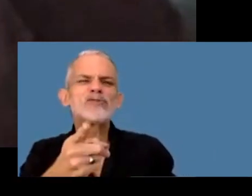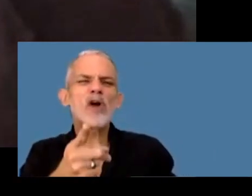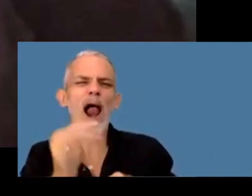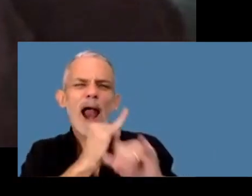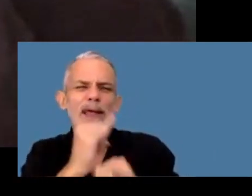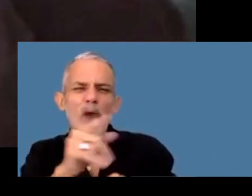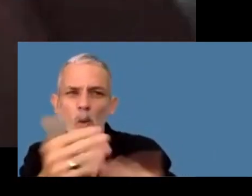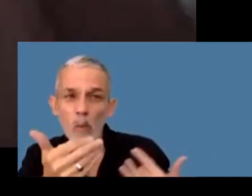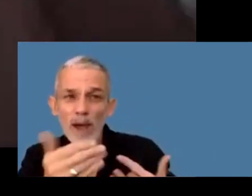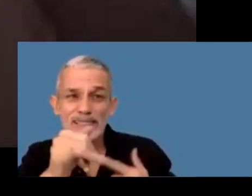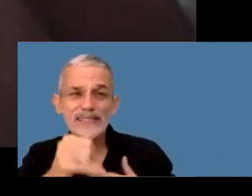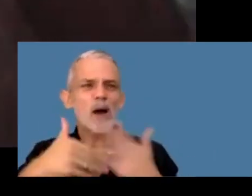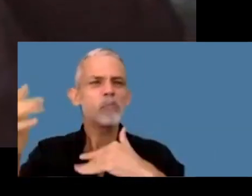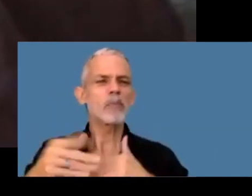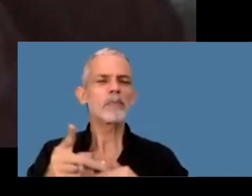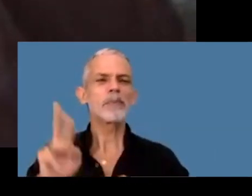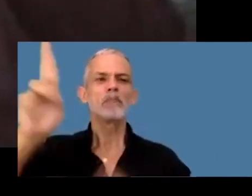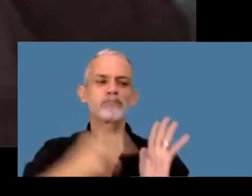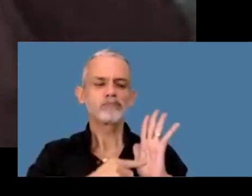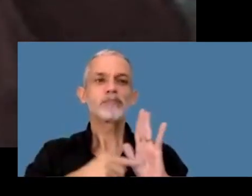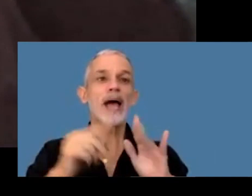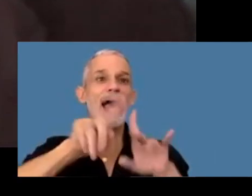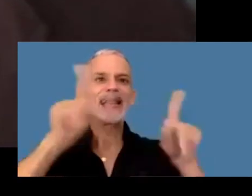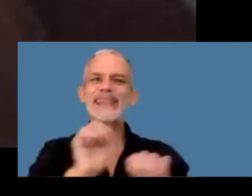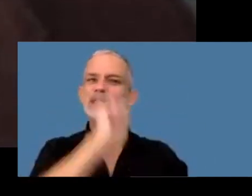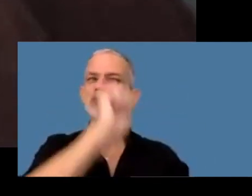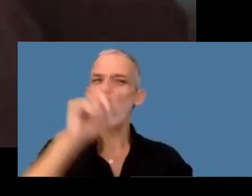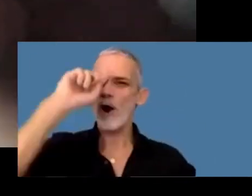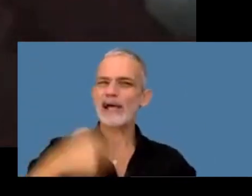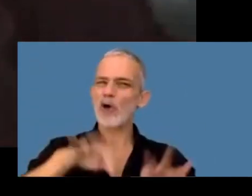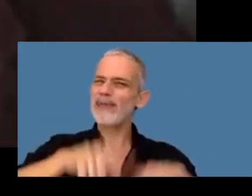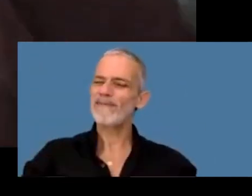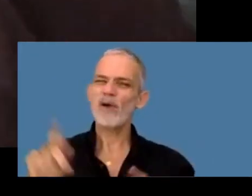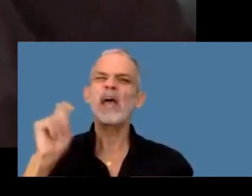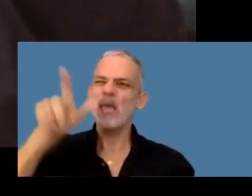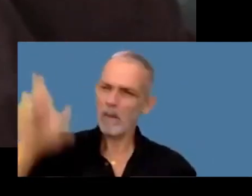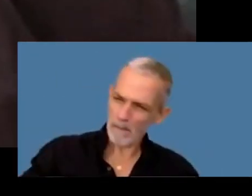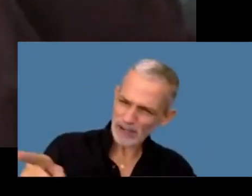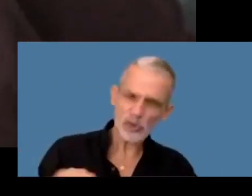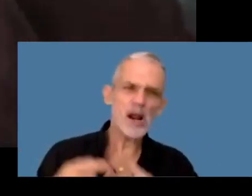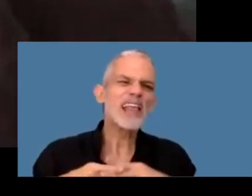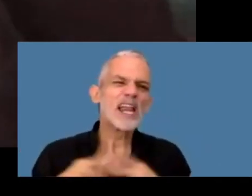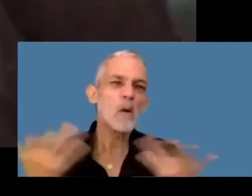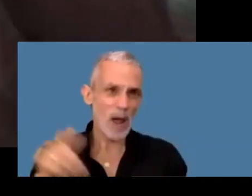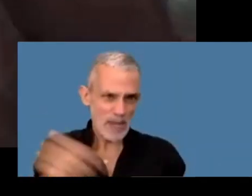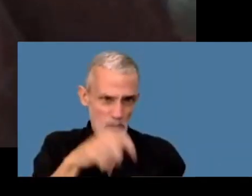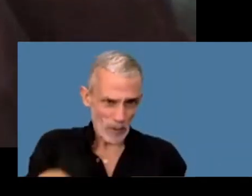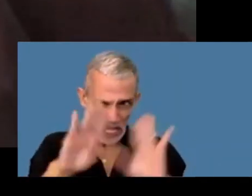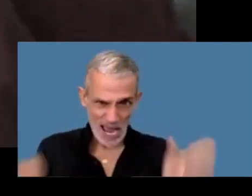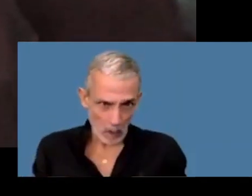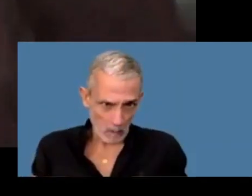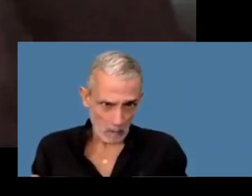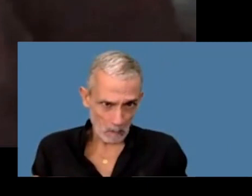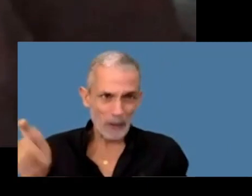detectado en el contribuyente que luego fue a sincerar o a normalizar. Si la causa jurídica es un ingreso no declarado, naturalmente las